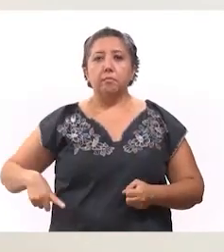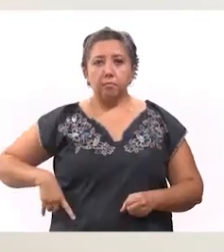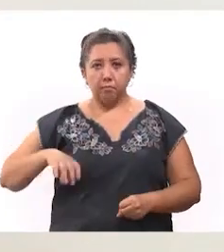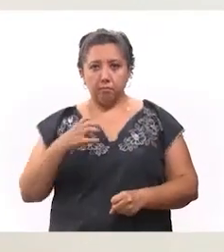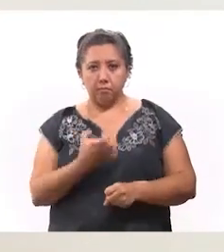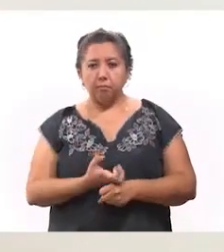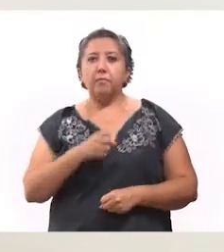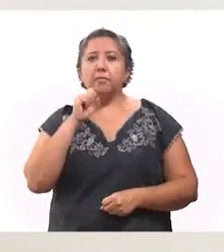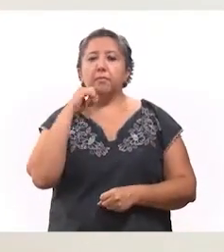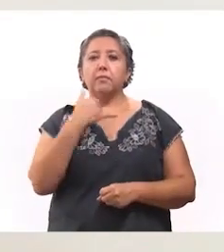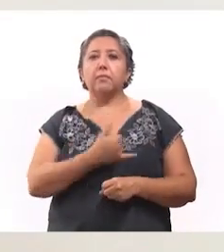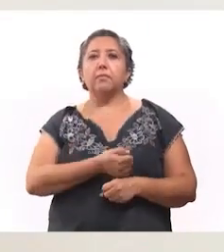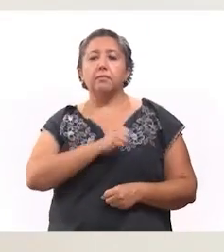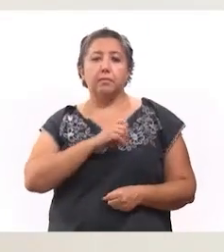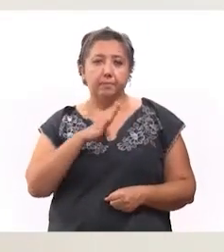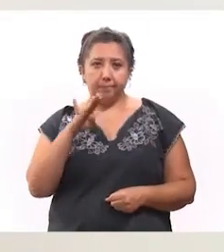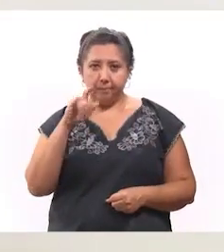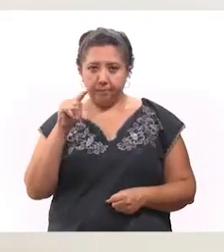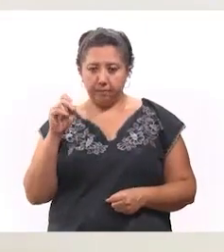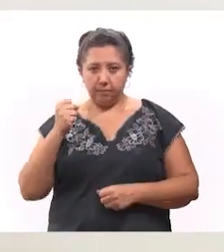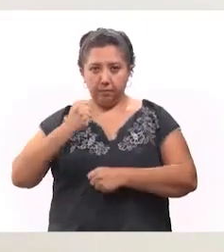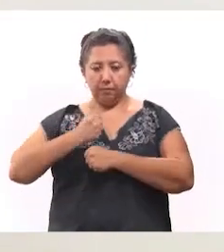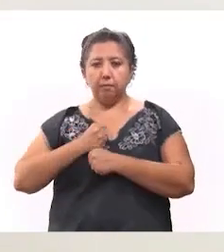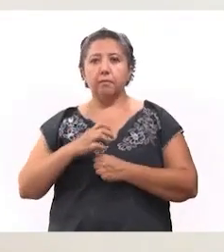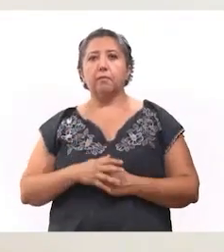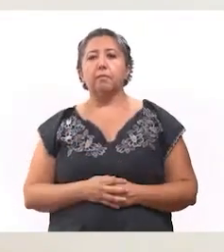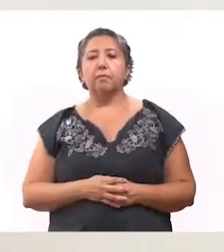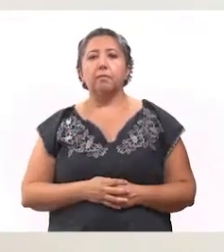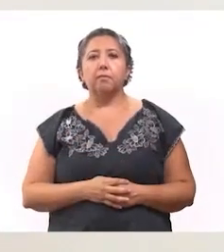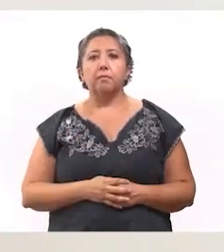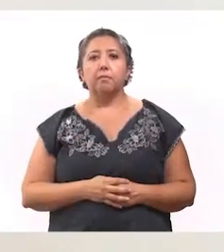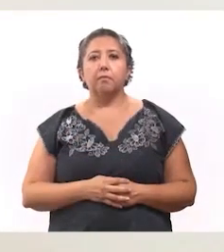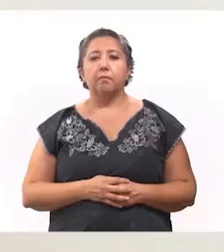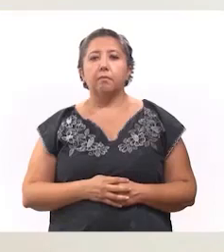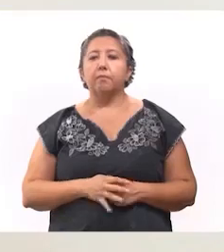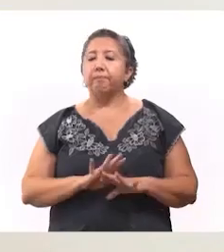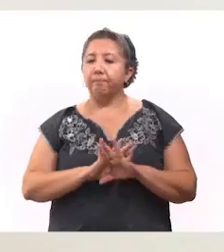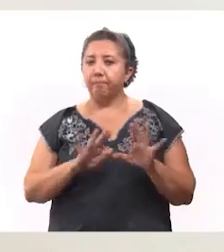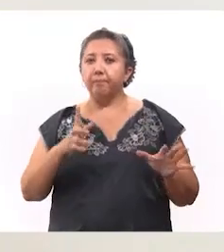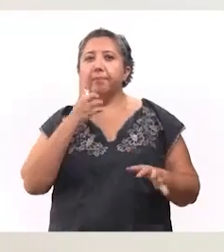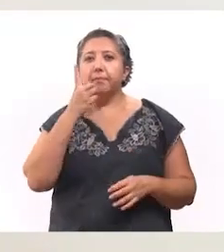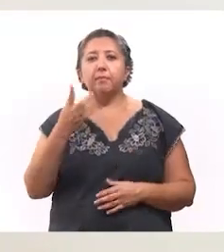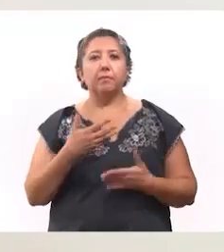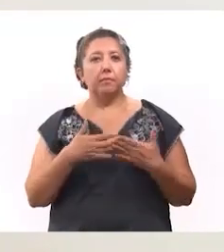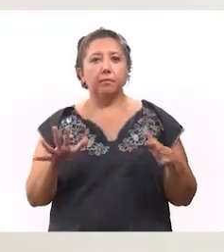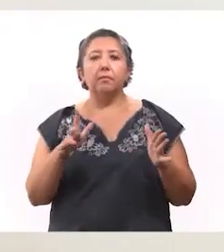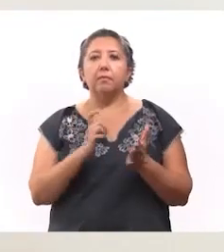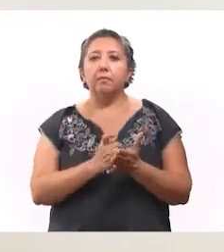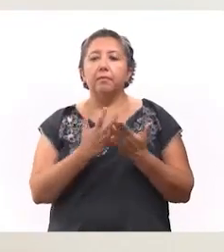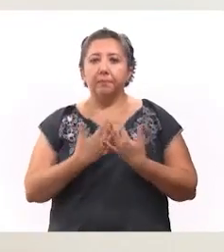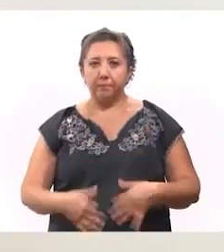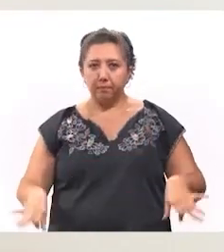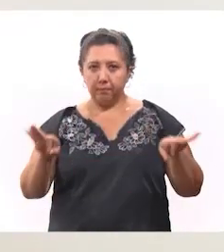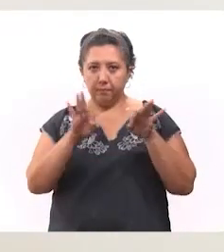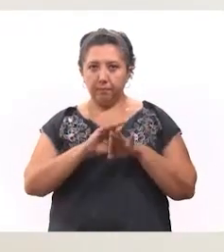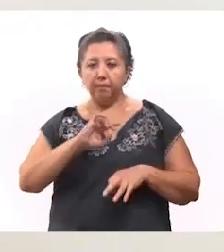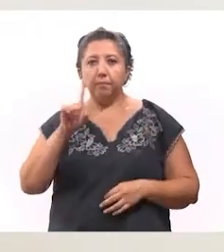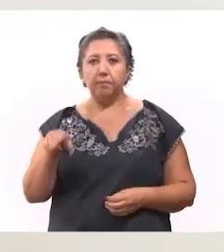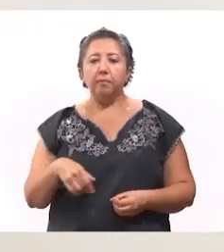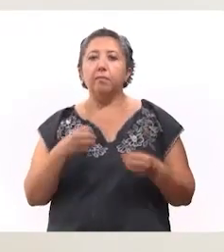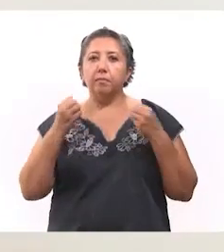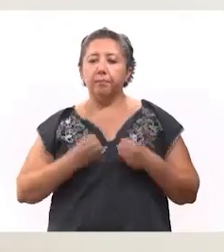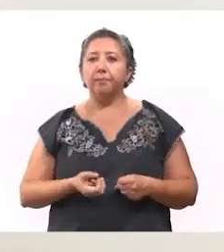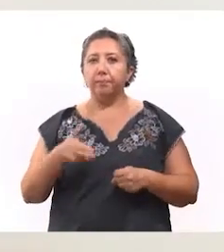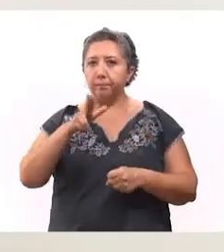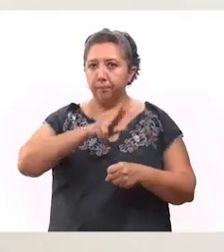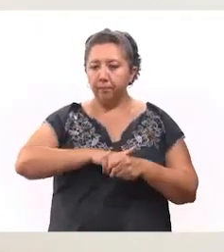Gobierno del Estado, la Secretaría del Bienestar y las Fuerzas Armadas. Como se ha señalado, en la reapertura económica los datos más importantes